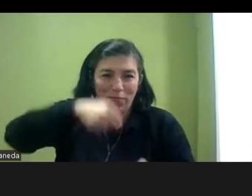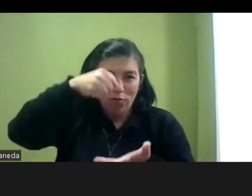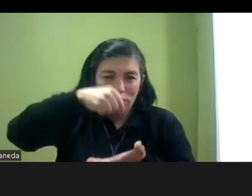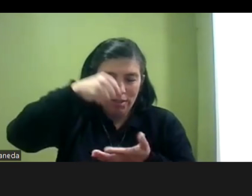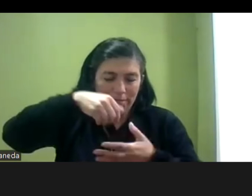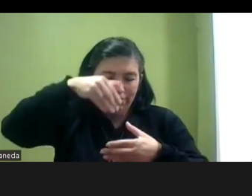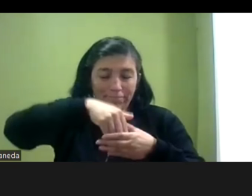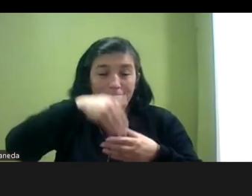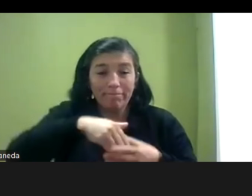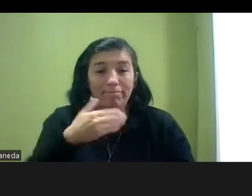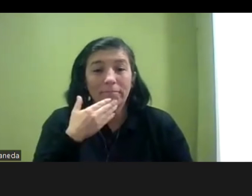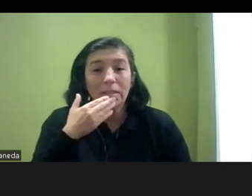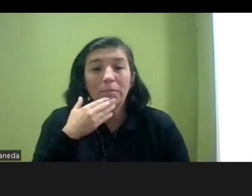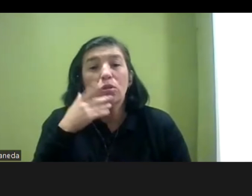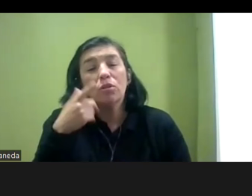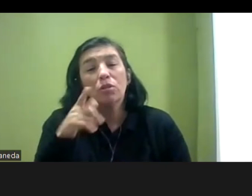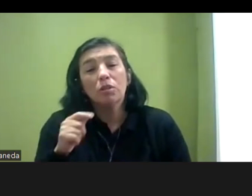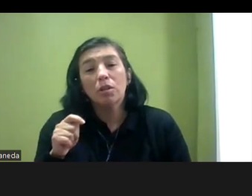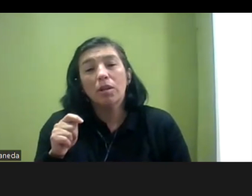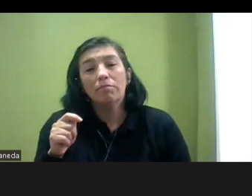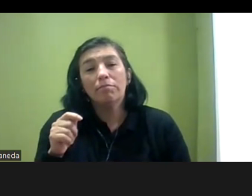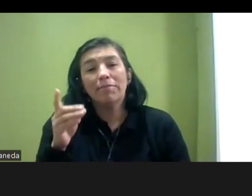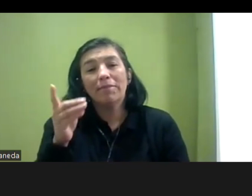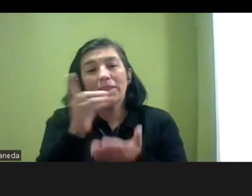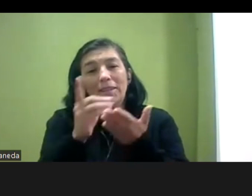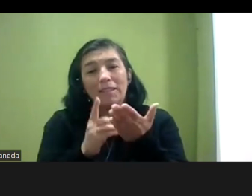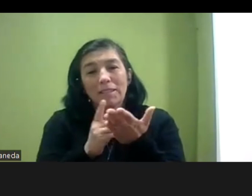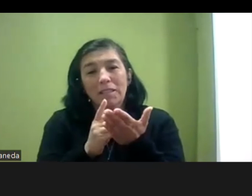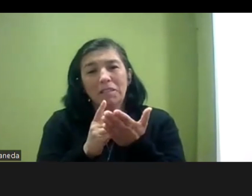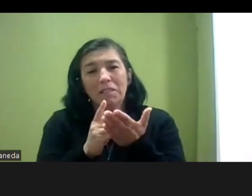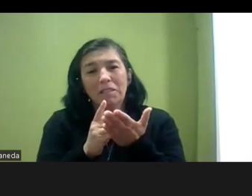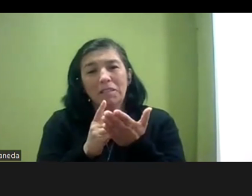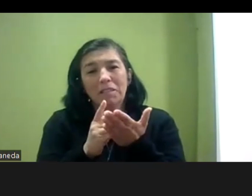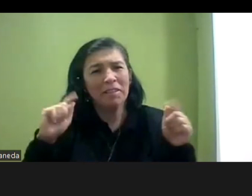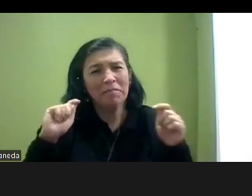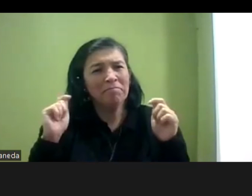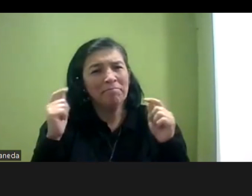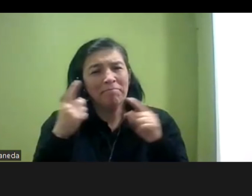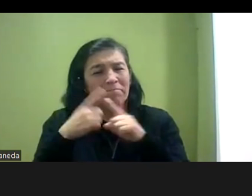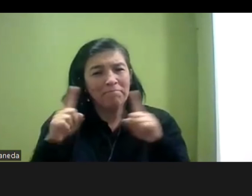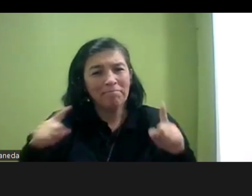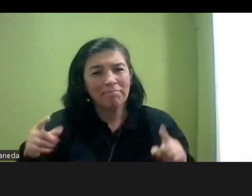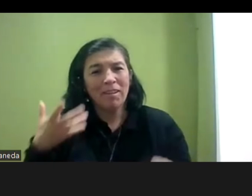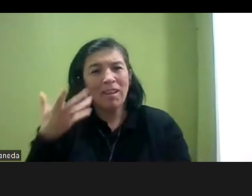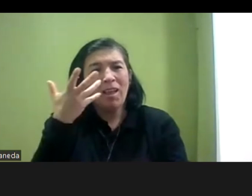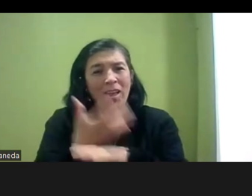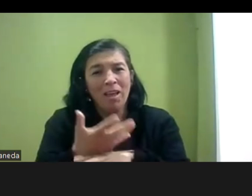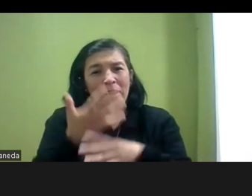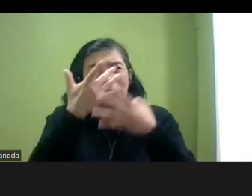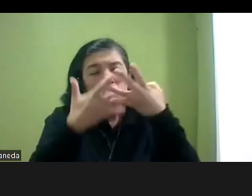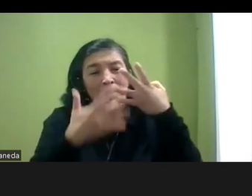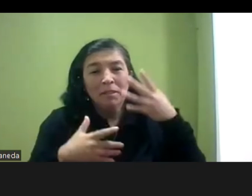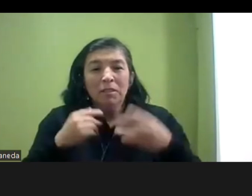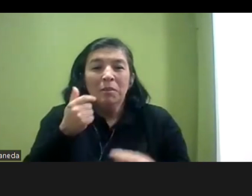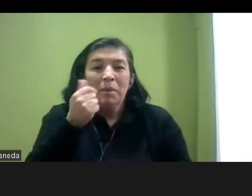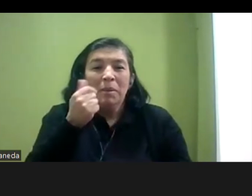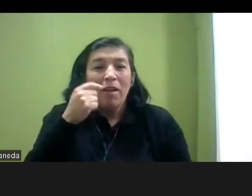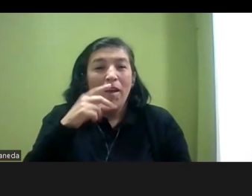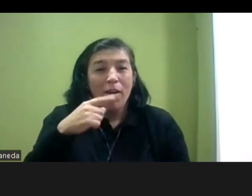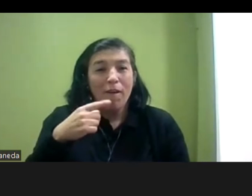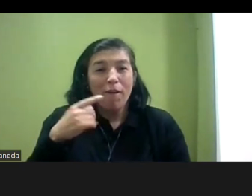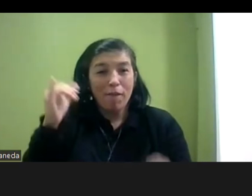los diseños son muy variados. Tenemos toda una gama de antropomorfos o seres